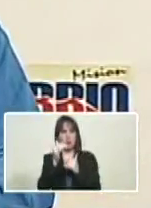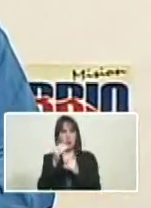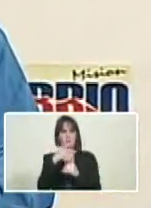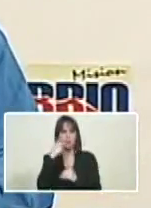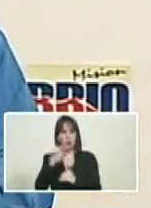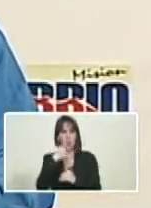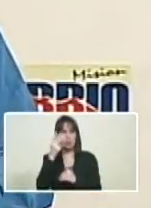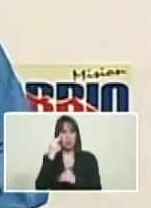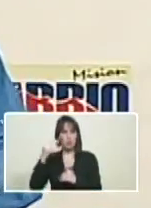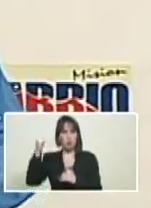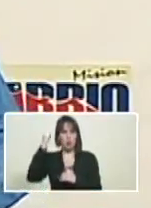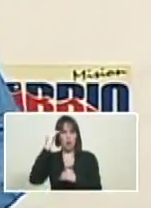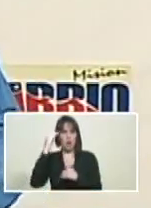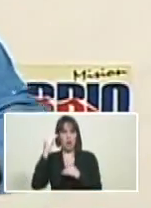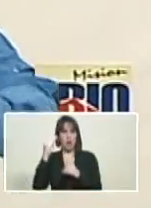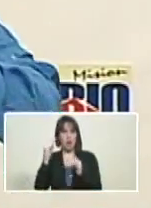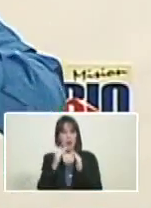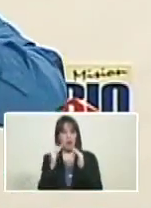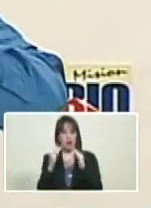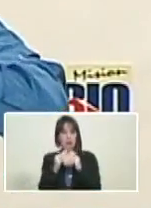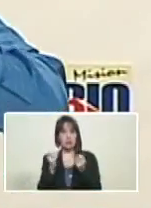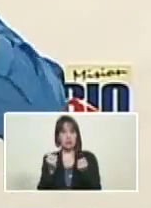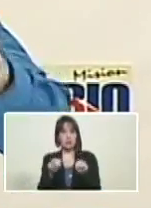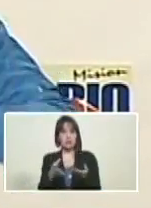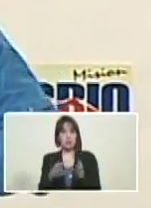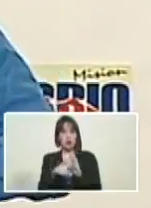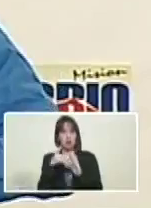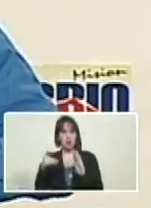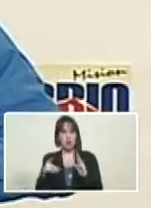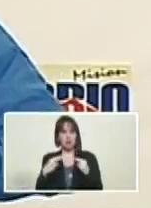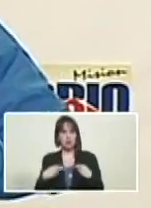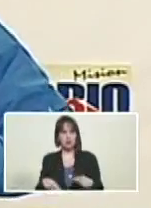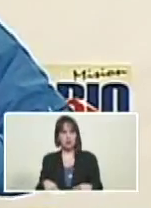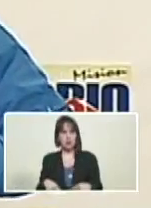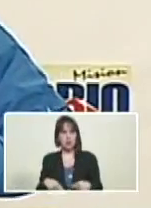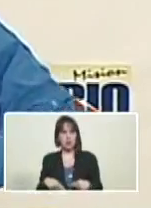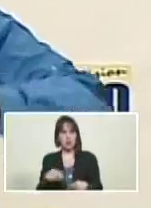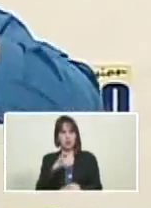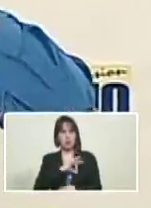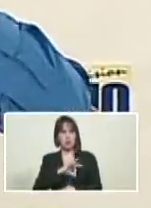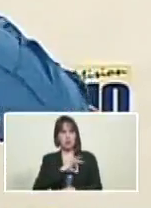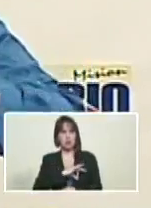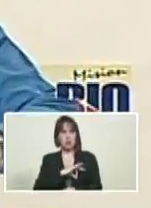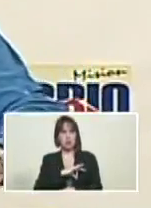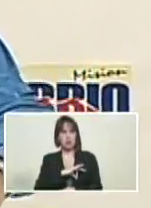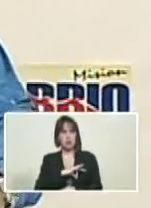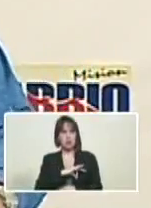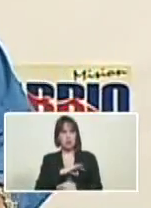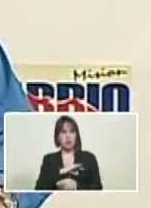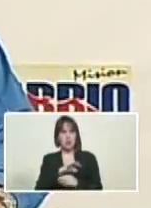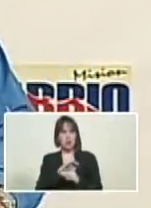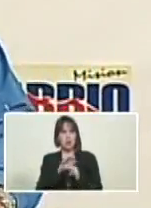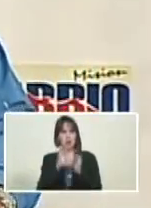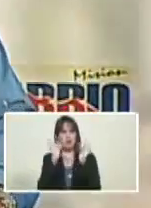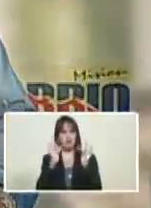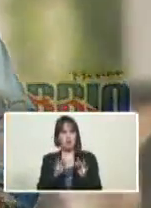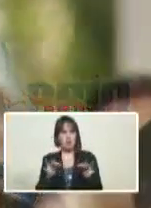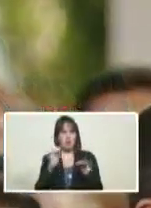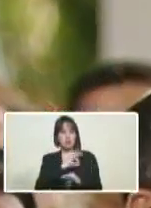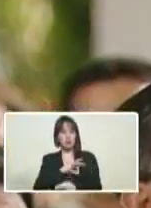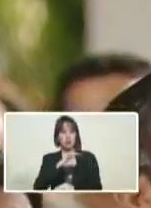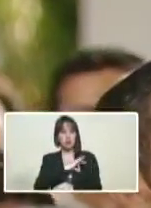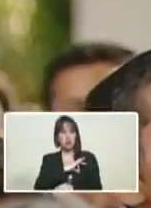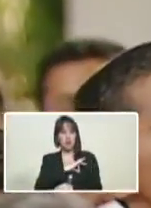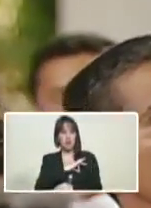el acceso a la vivienda, el acceso a los derechos sociales, el modelo social del socialismo